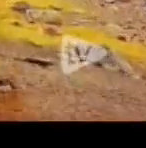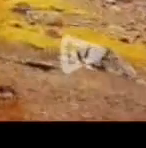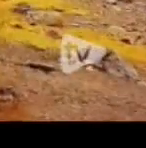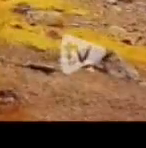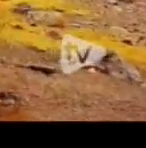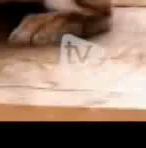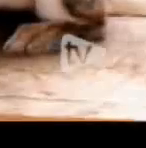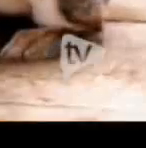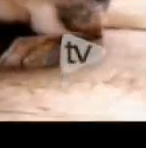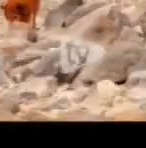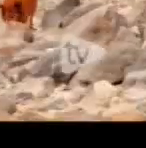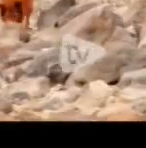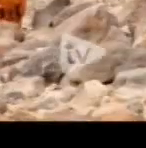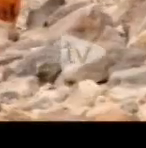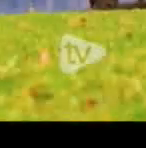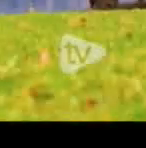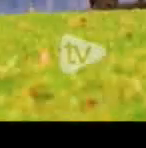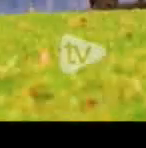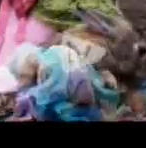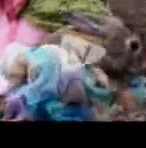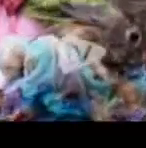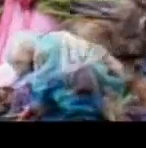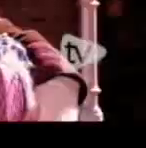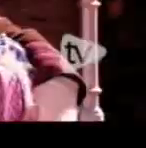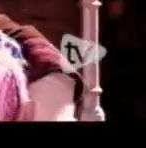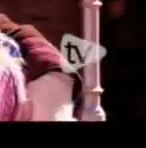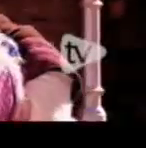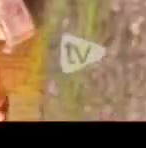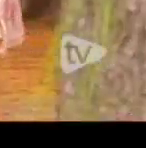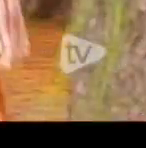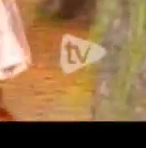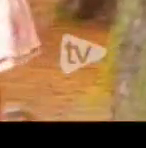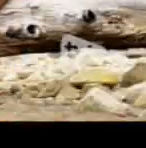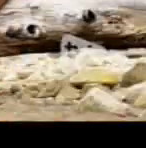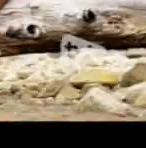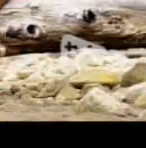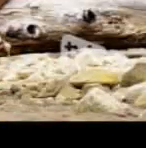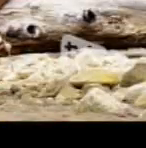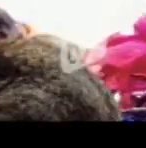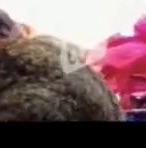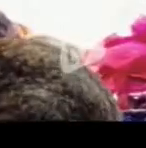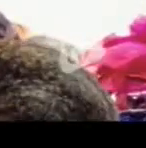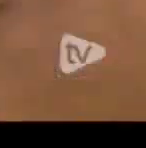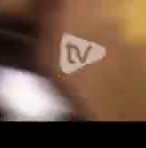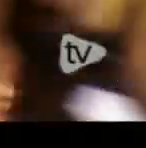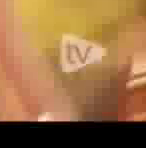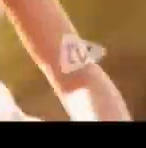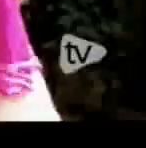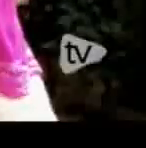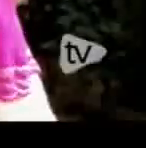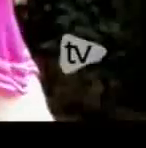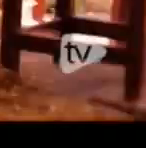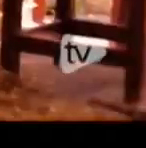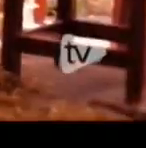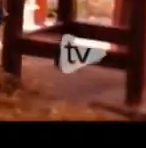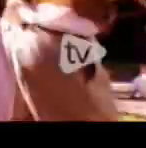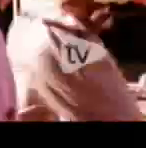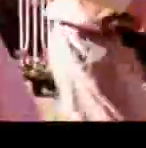La vida de Heidi está llena de amigos, magia y amor. Te quiero tanto, abuelito.